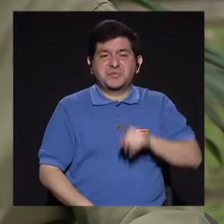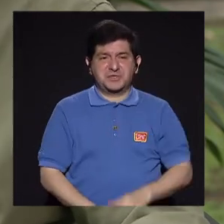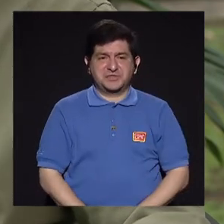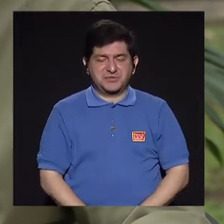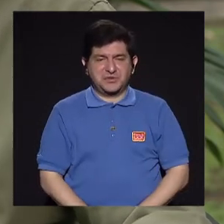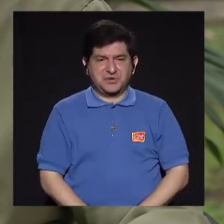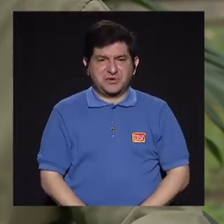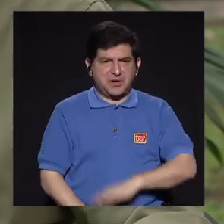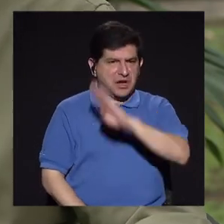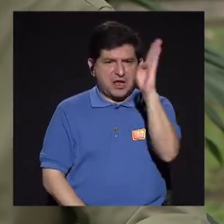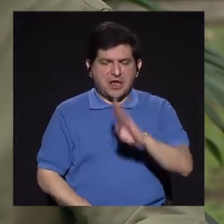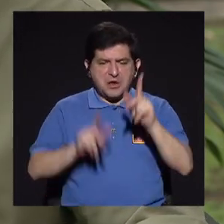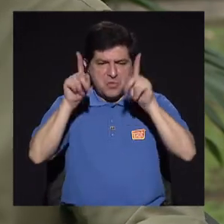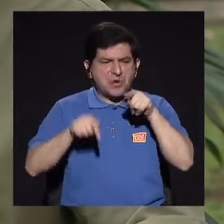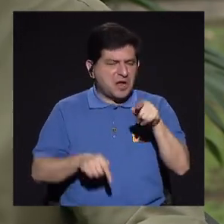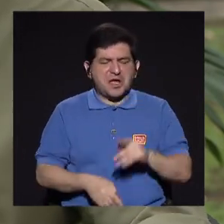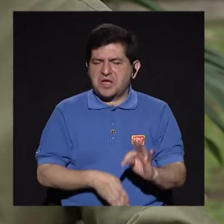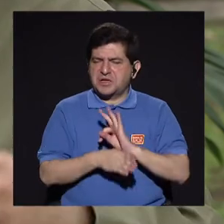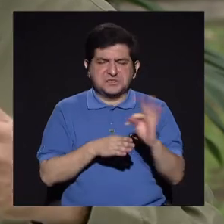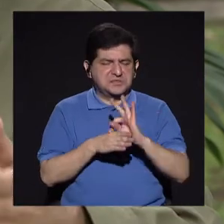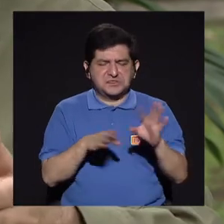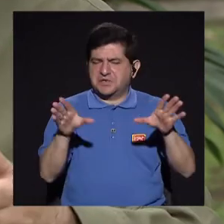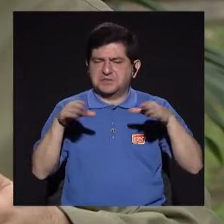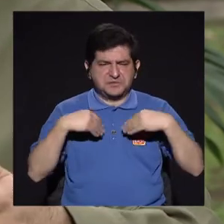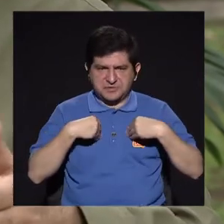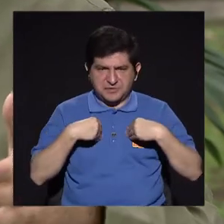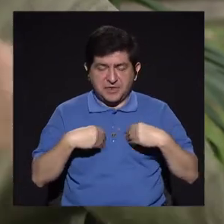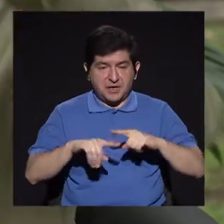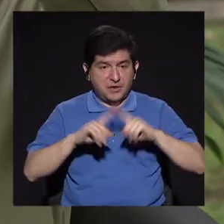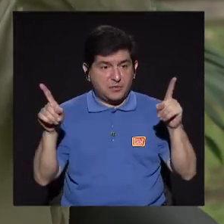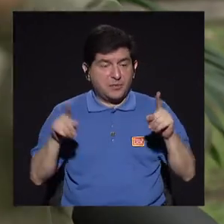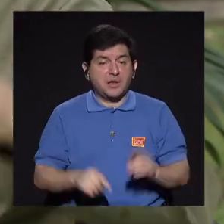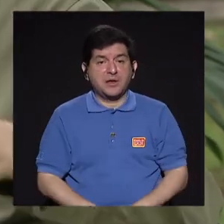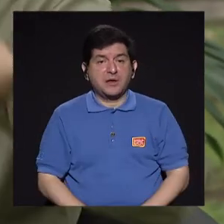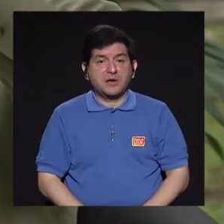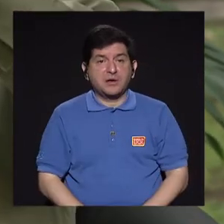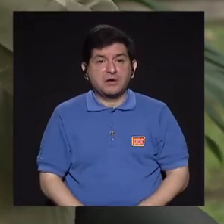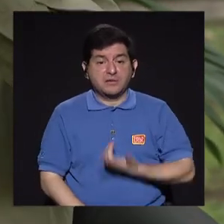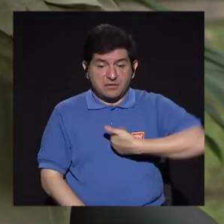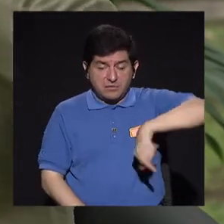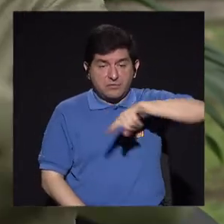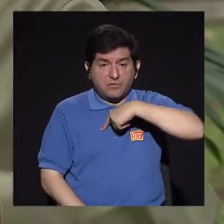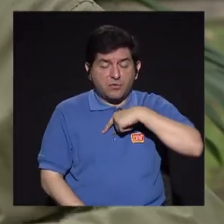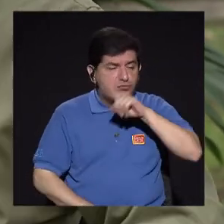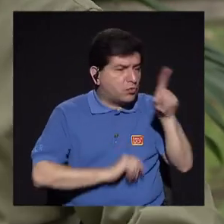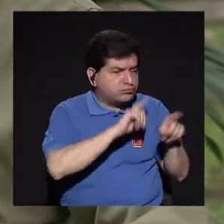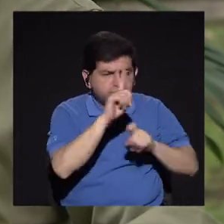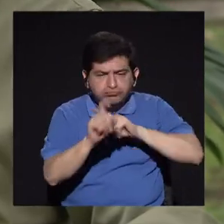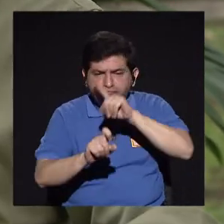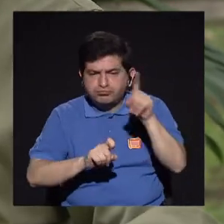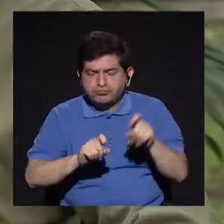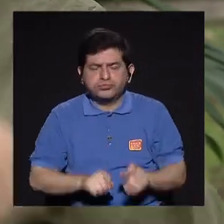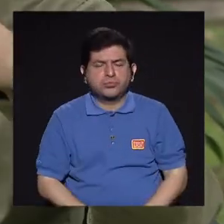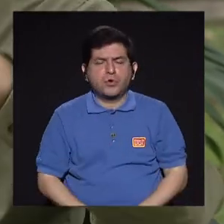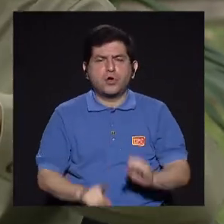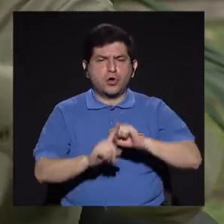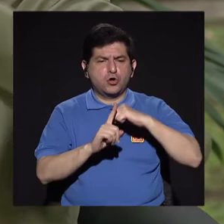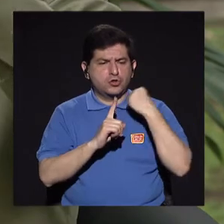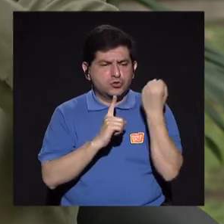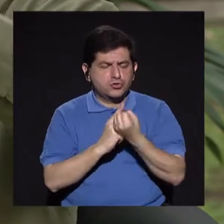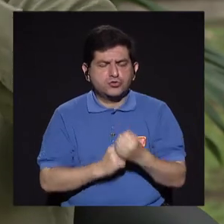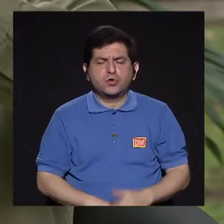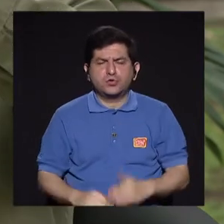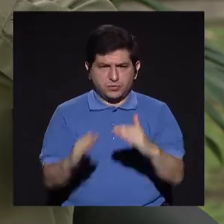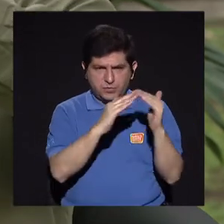una persona preparada nunca se acercaría a esta terapia. Y fue muy interesante porque aplicamos un grupo, encuestamos un grupo de variables